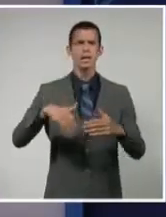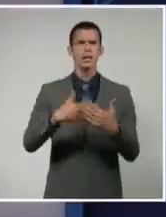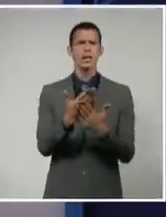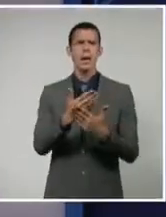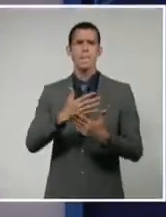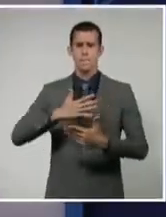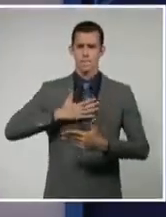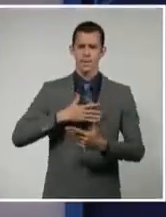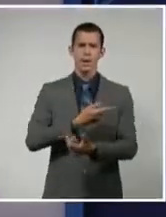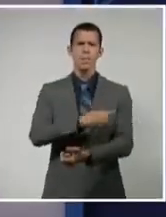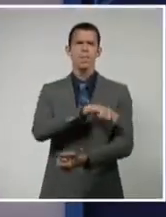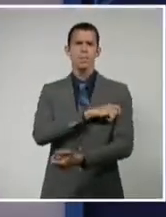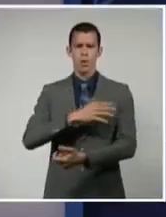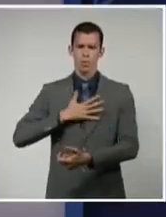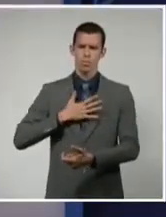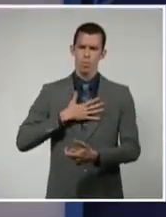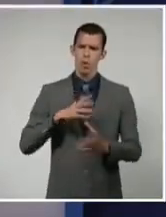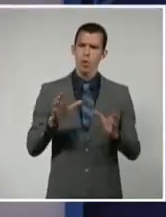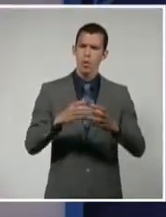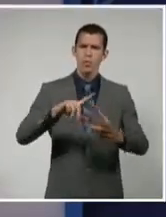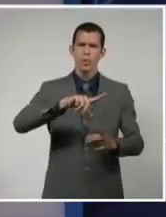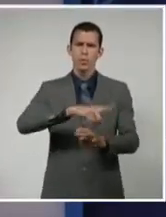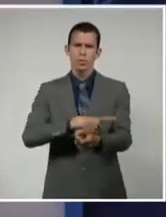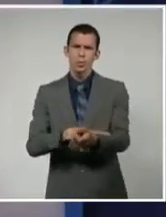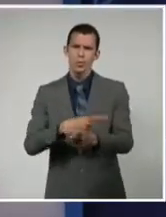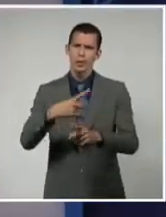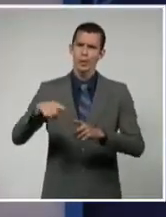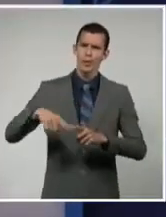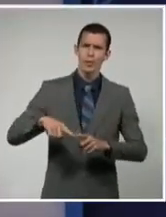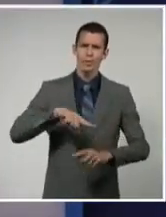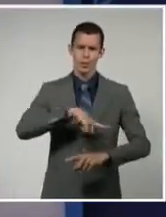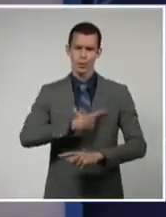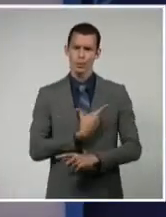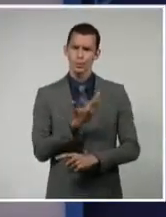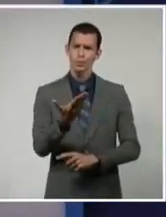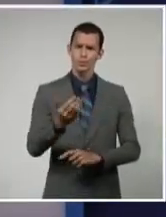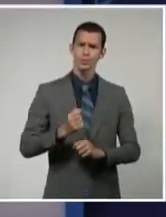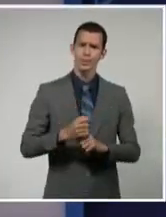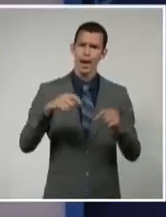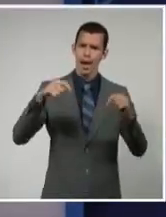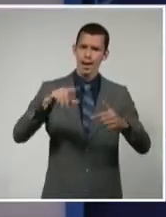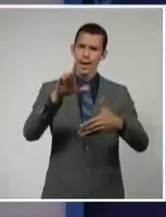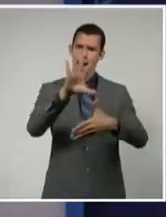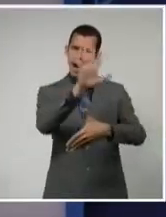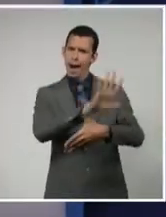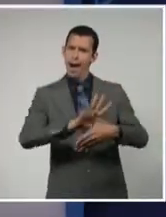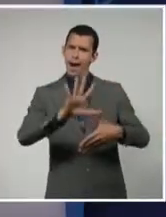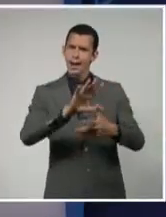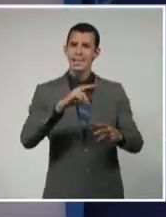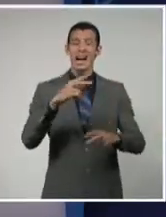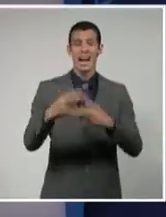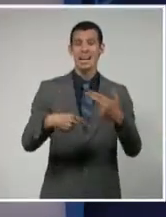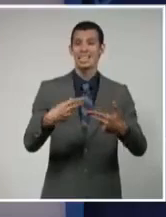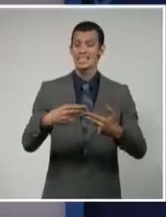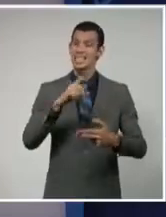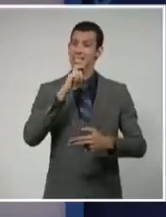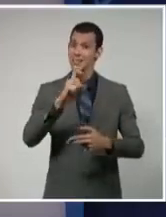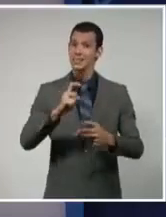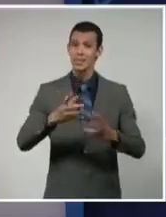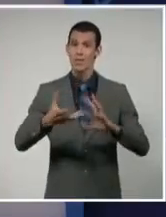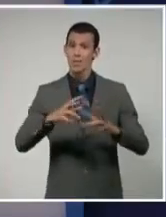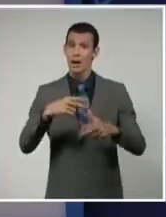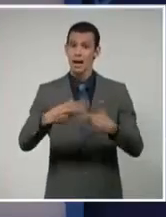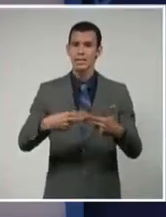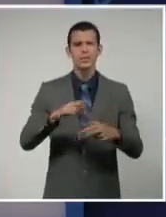culturales. Este año las comunidades nativas de nuestra región llegan a la fecha en medio de excepcionales condiciones de peligro debido a la pandemia